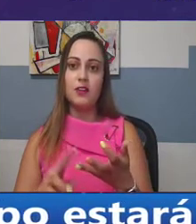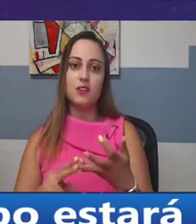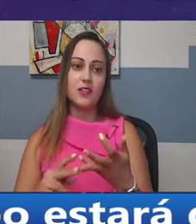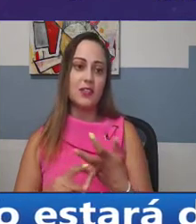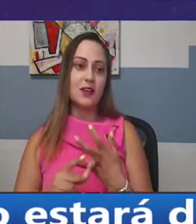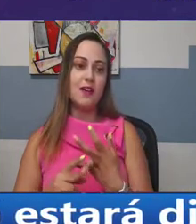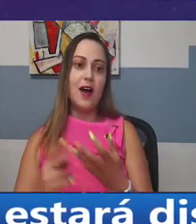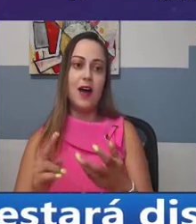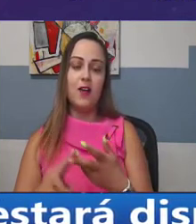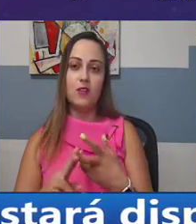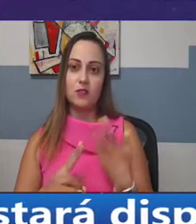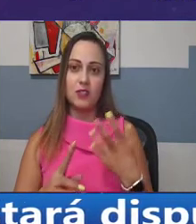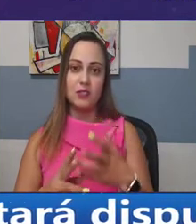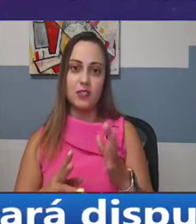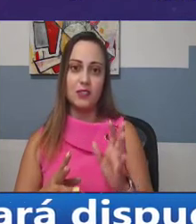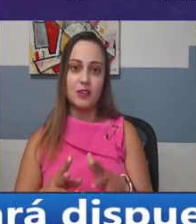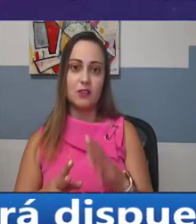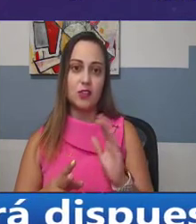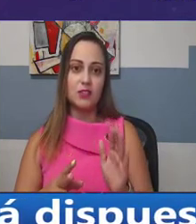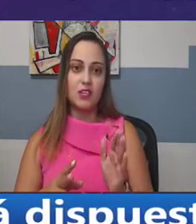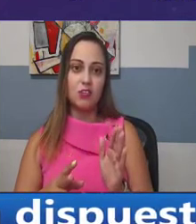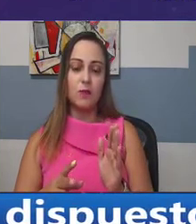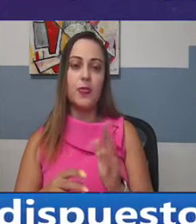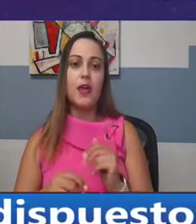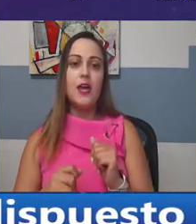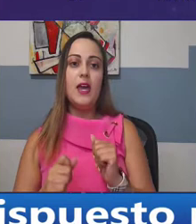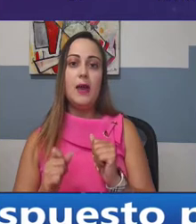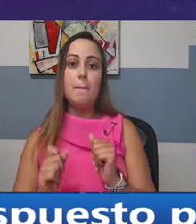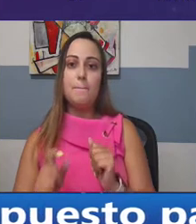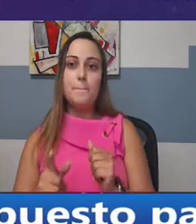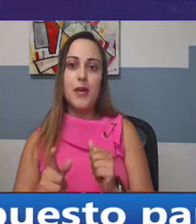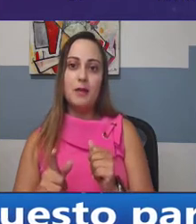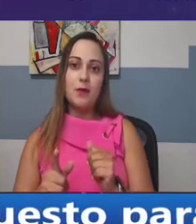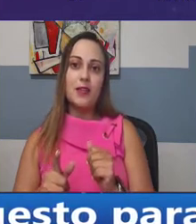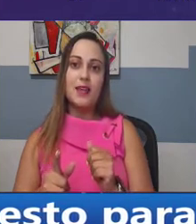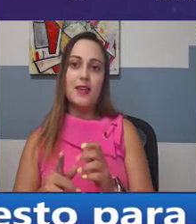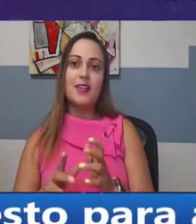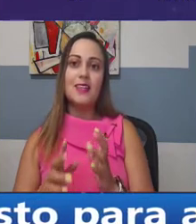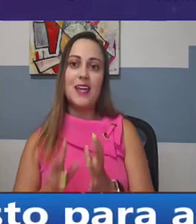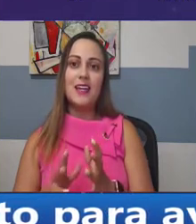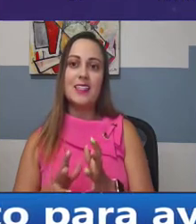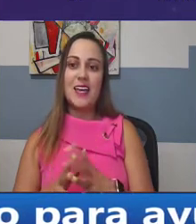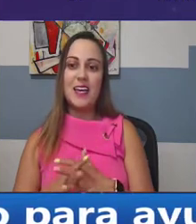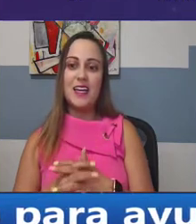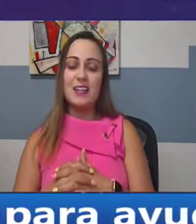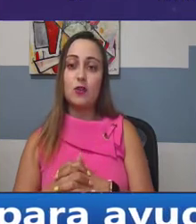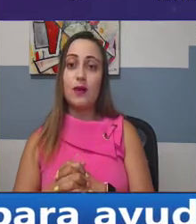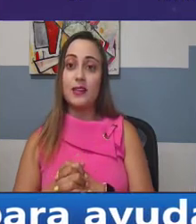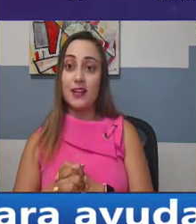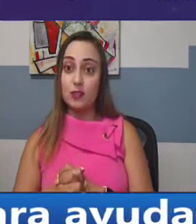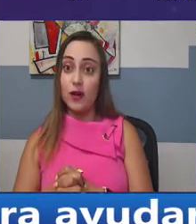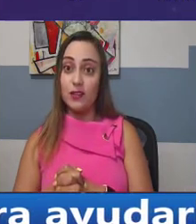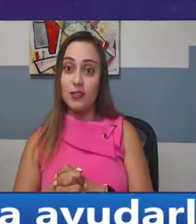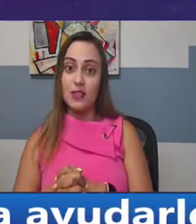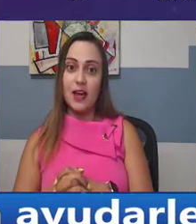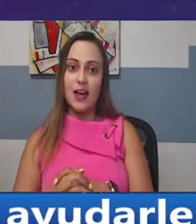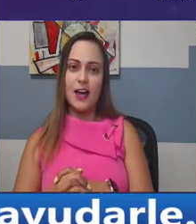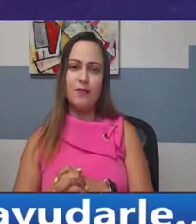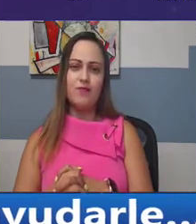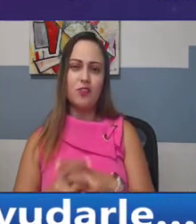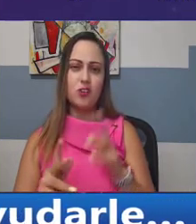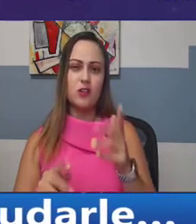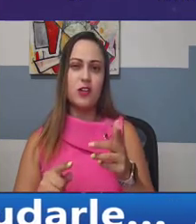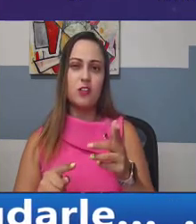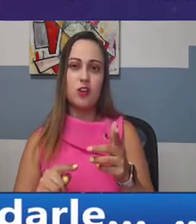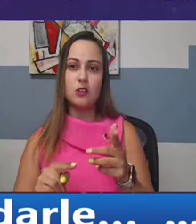dónde vives, dónde has trabajado, cosas así, ¿cierto? Sencillo. Bien importante, tienes que ir a tomarte las huellas.